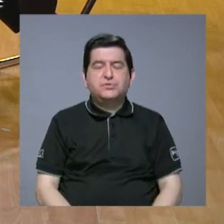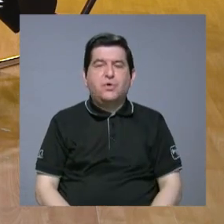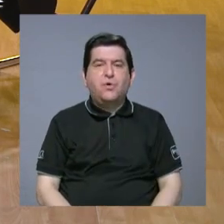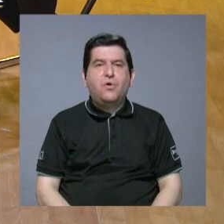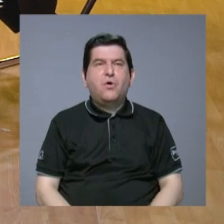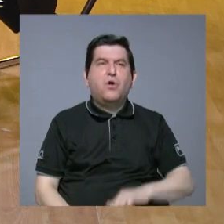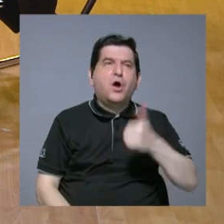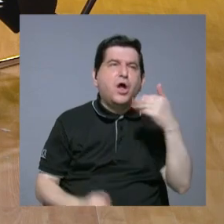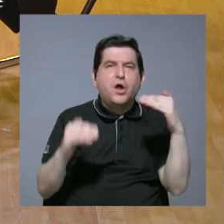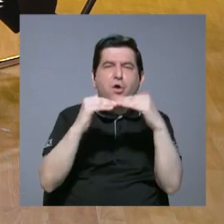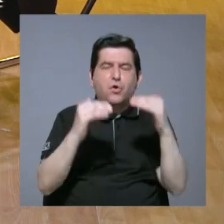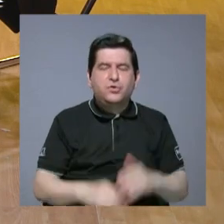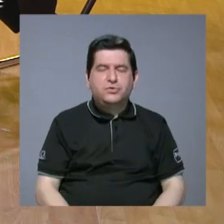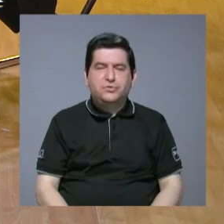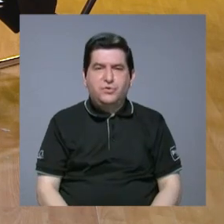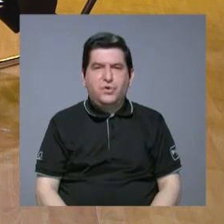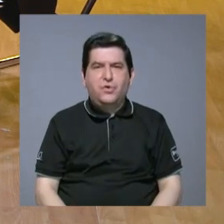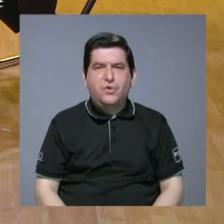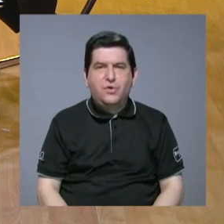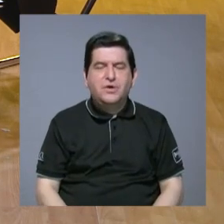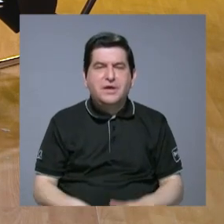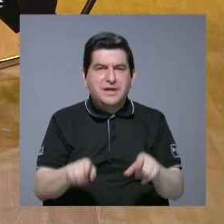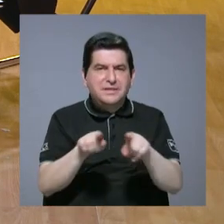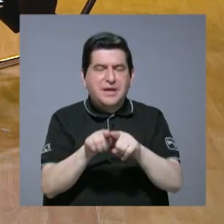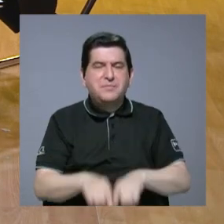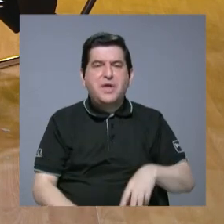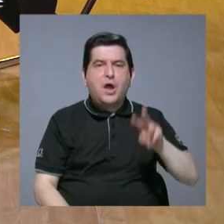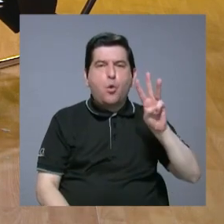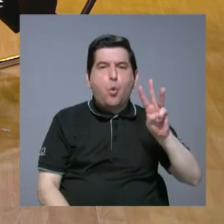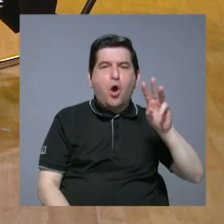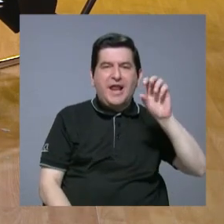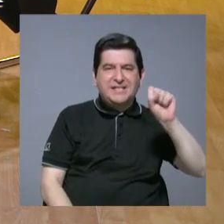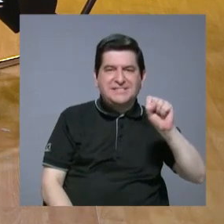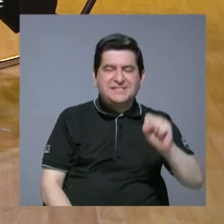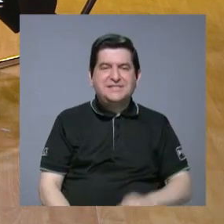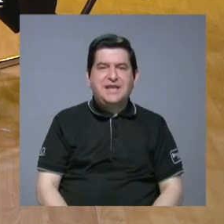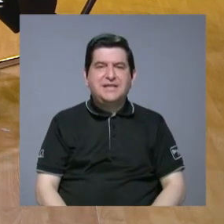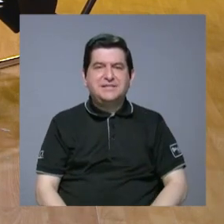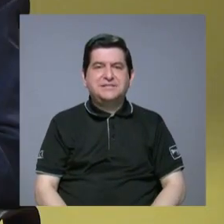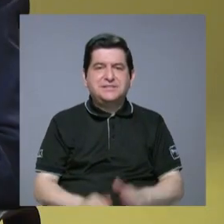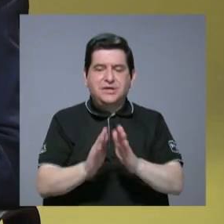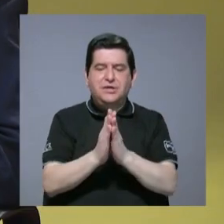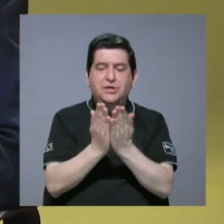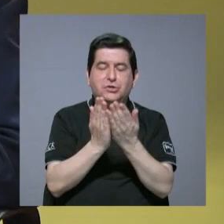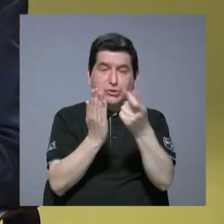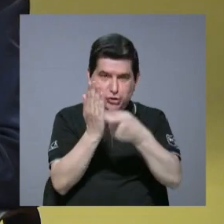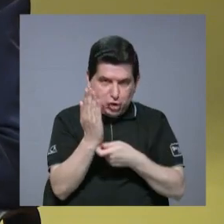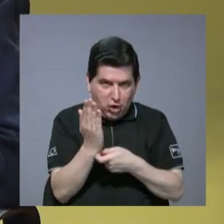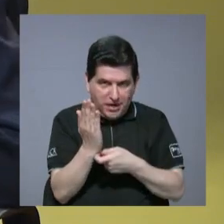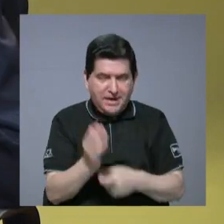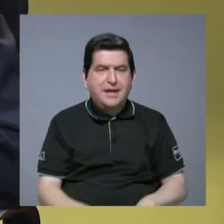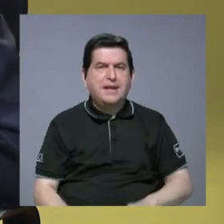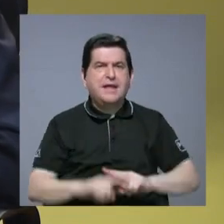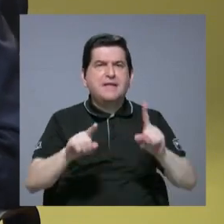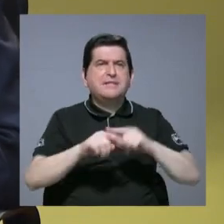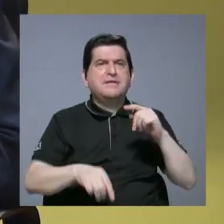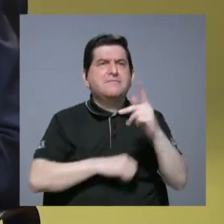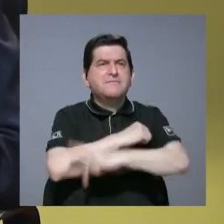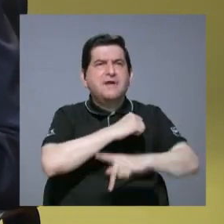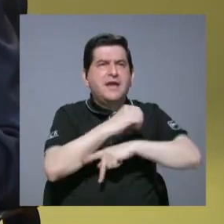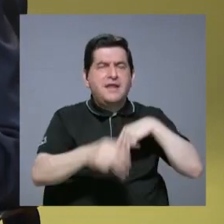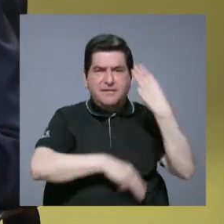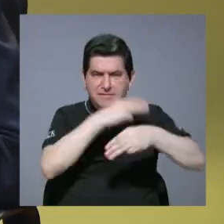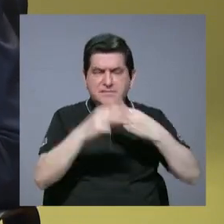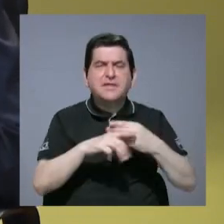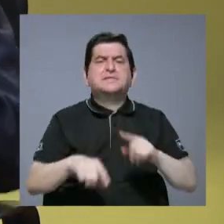que son como los tres grandes bastiones de la prensa estadounidense y bueno, en otros países del mundo